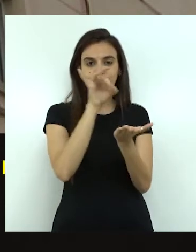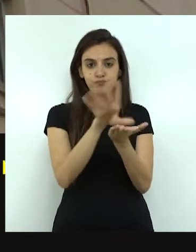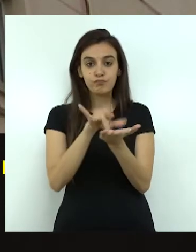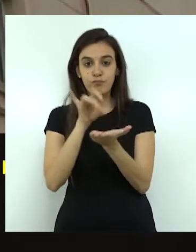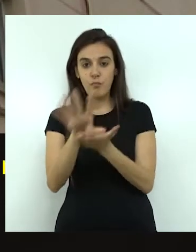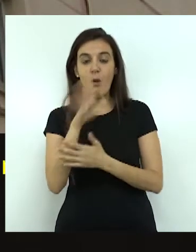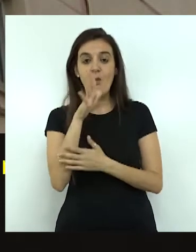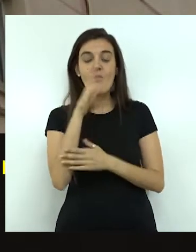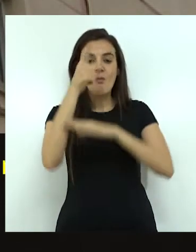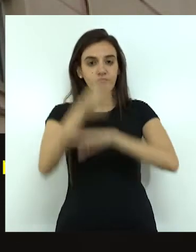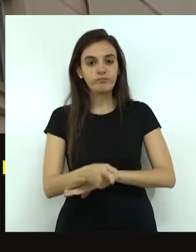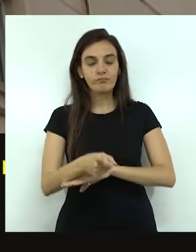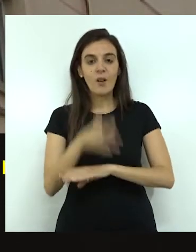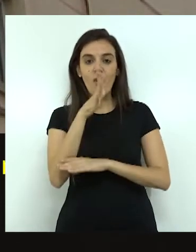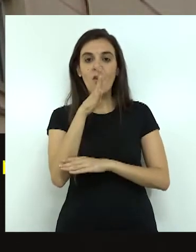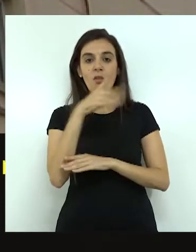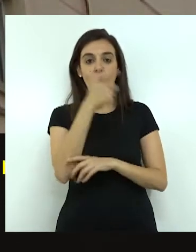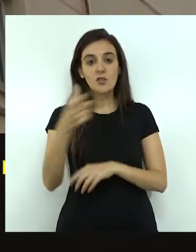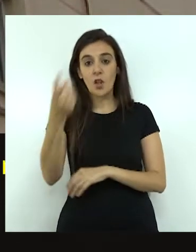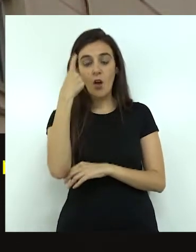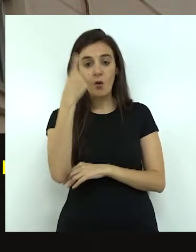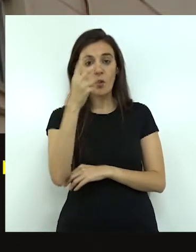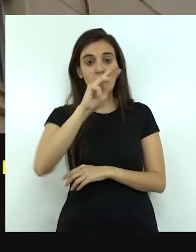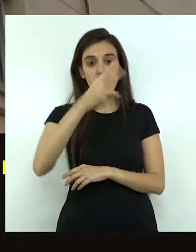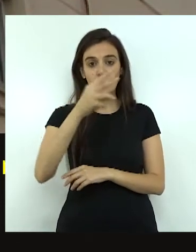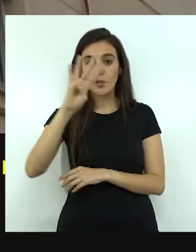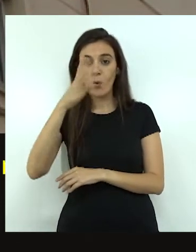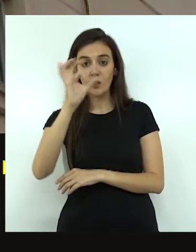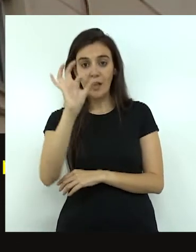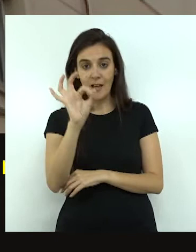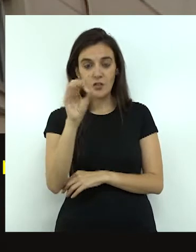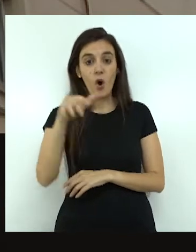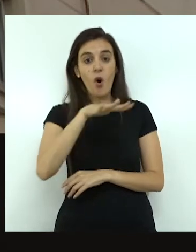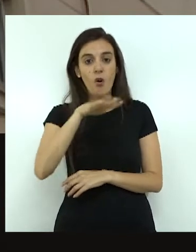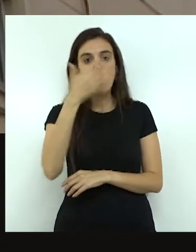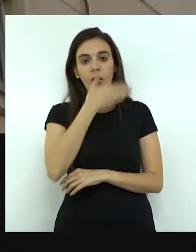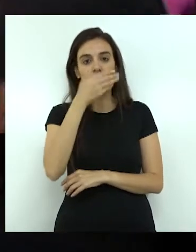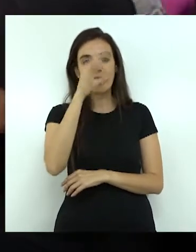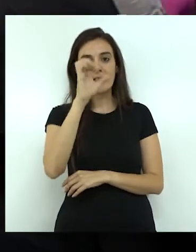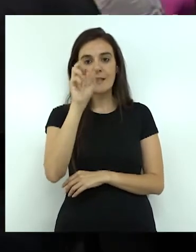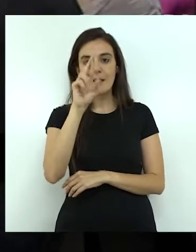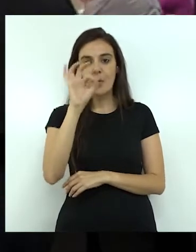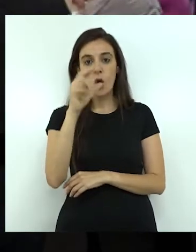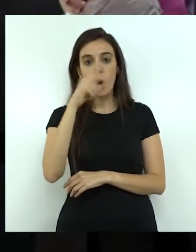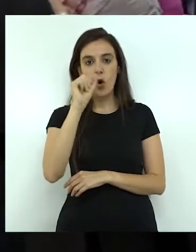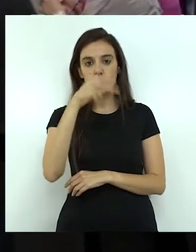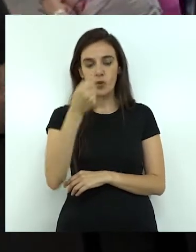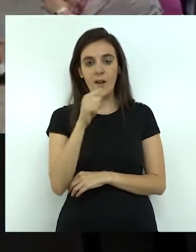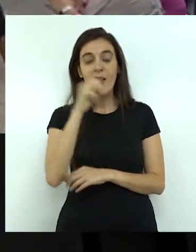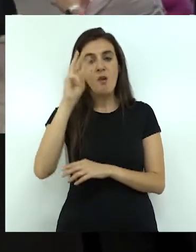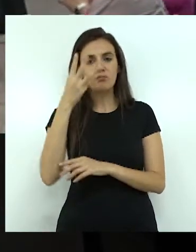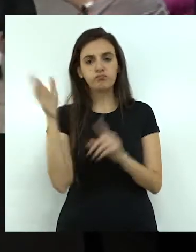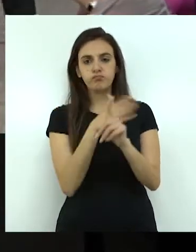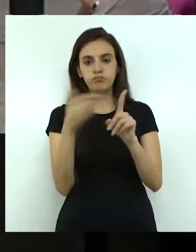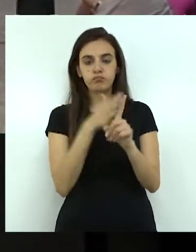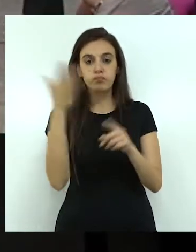esta ha sido la sanción que han recibido los dos alumnos de segundo y cuarto de la eso del severo ochoa por la agresión a otro alumno de 3º el pasado